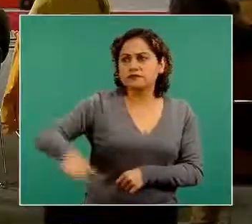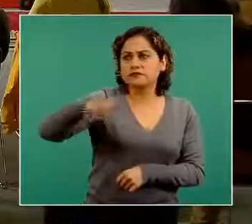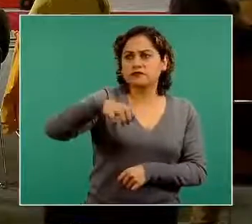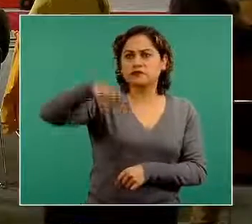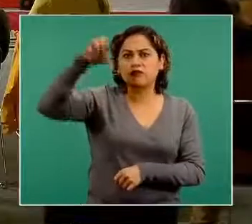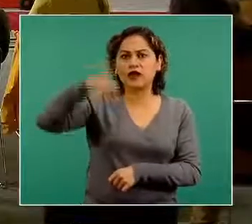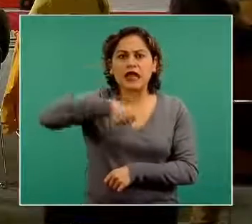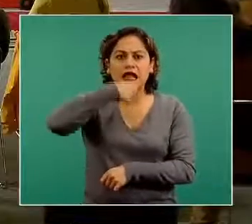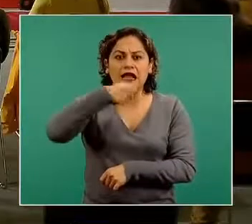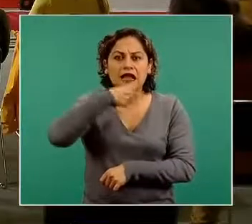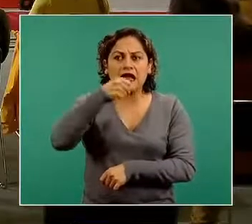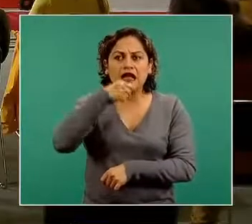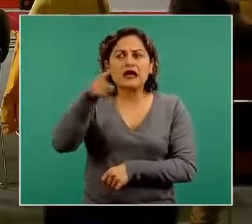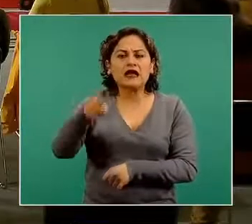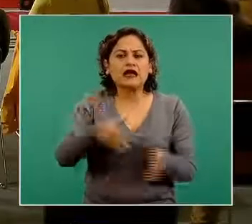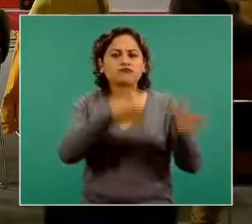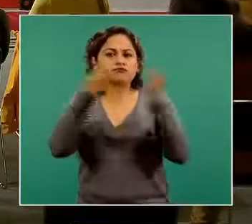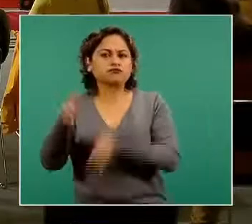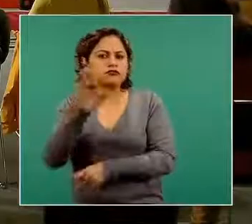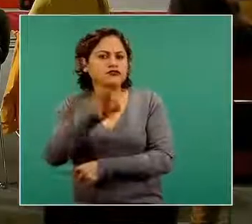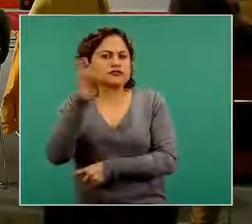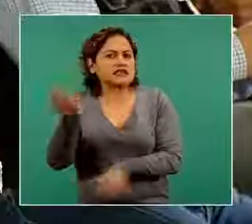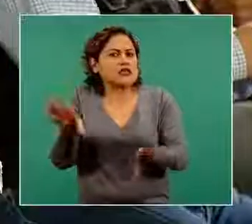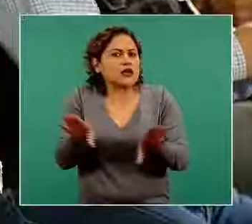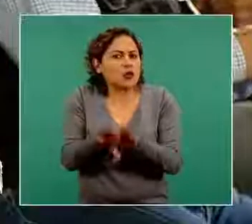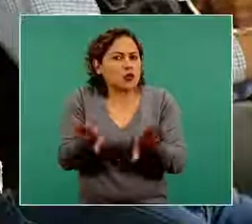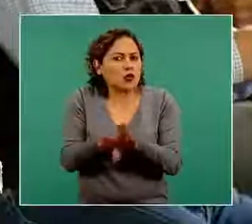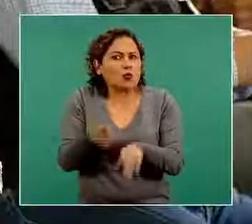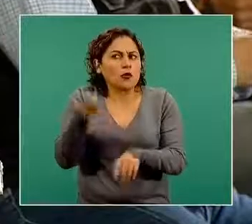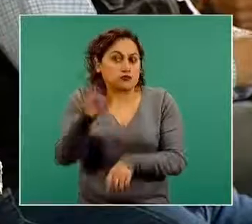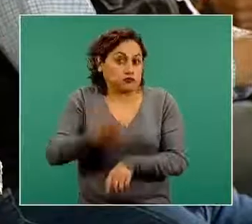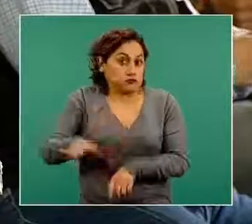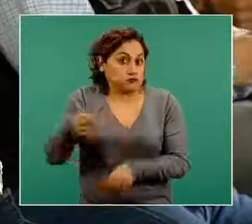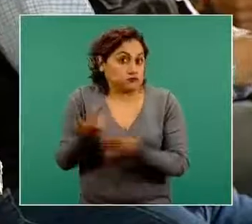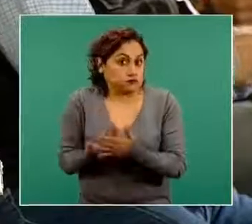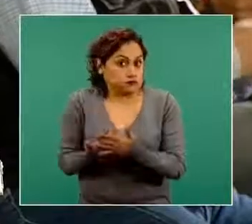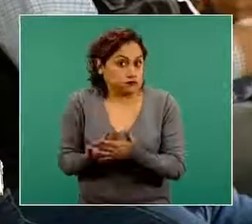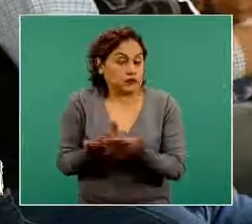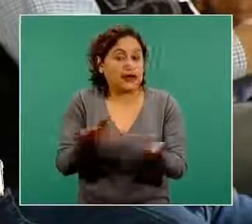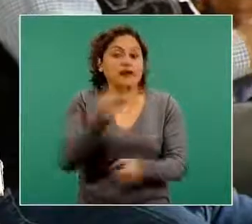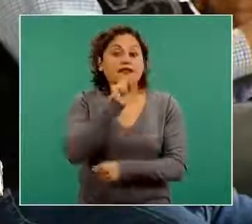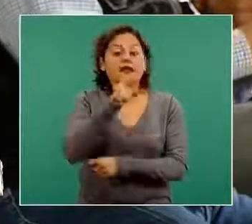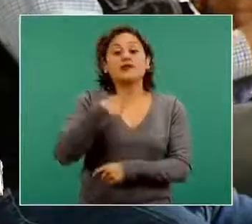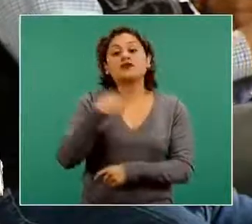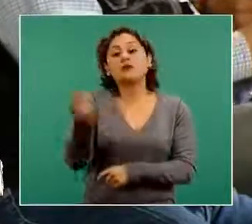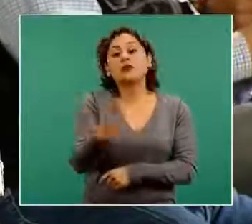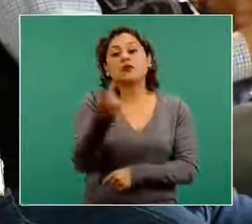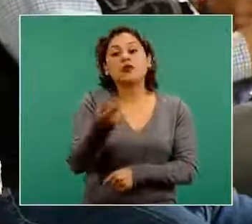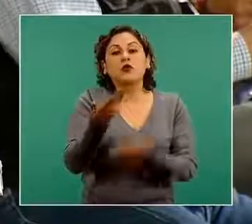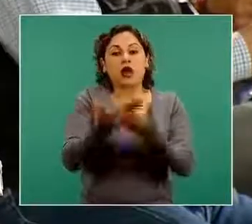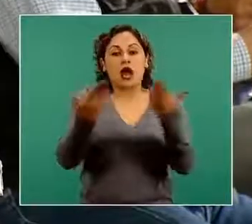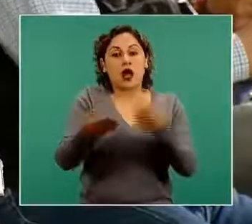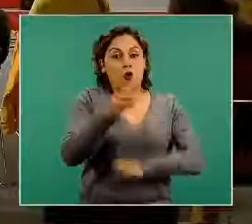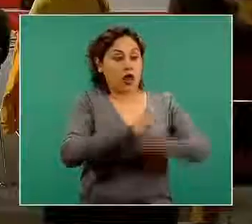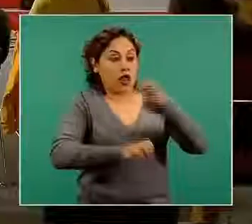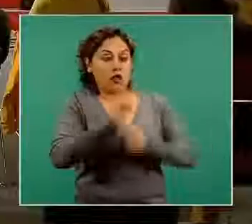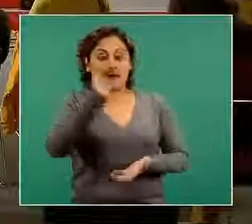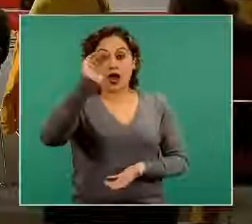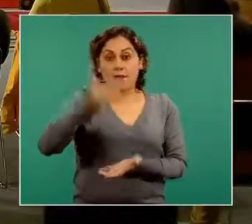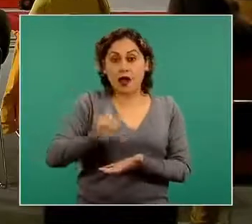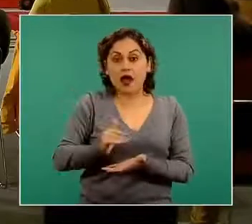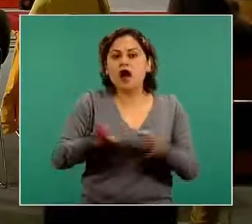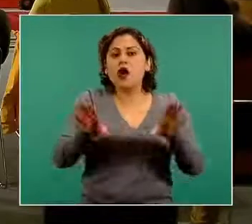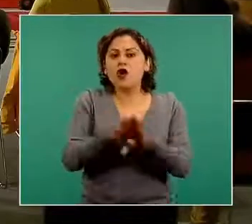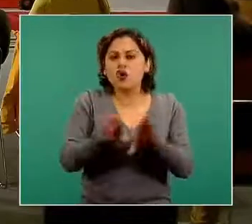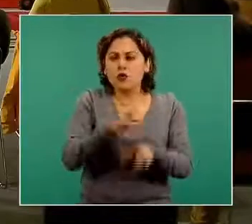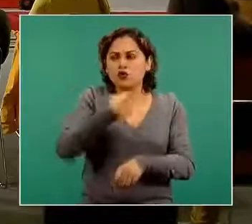esta vacuna? ¿Y cómo nos va a afectar, ya por último, cómo nos va a afectar epidemiológicamente esta reducción de Pfizer, doctor? Es muy probable que no tenga